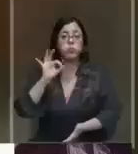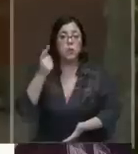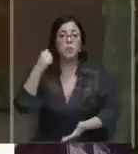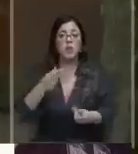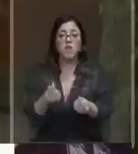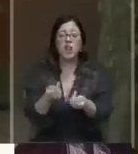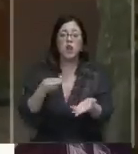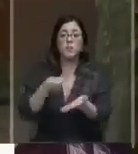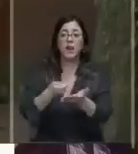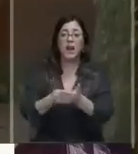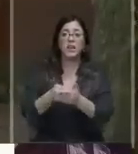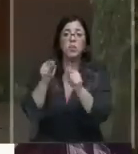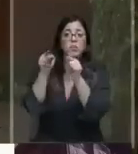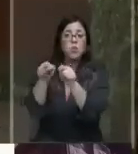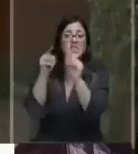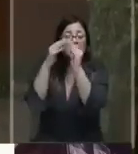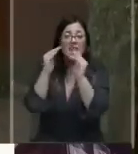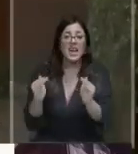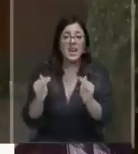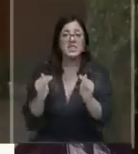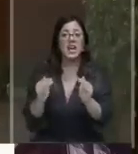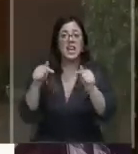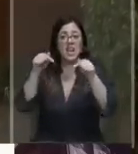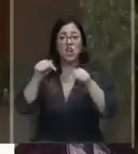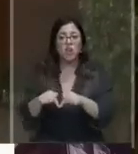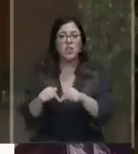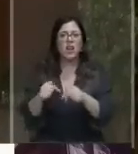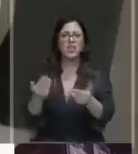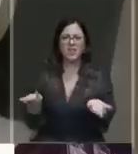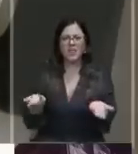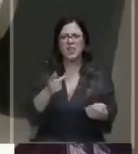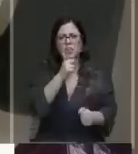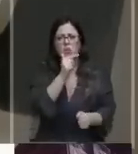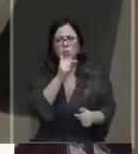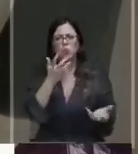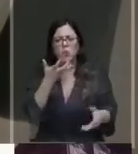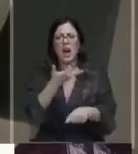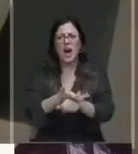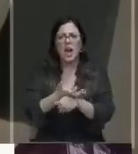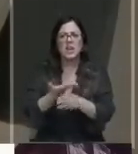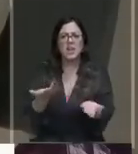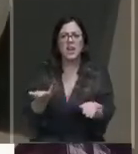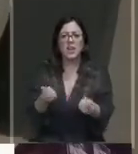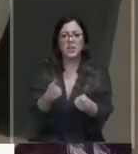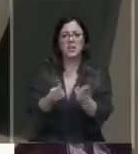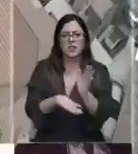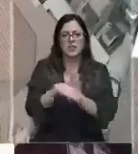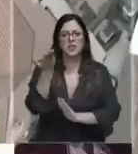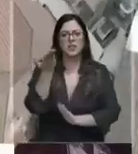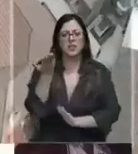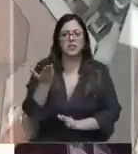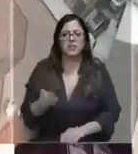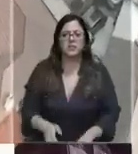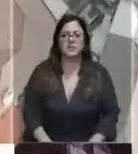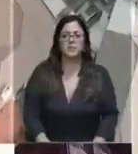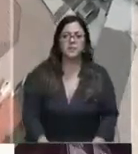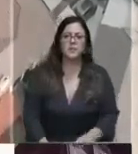por el municipio por esa casa es la que hoy genera los principales cuestionamientos que apuntan a un sobreprecio.